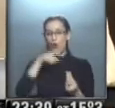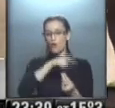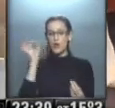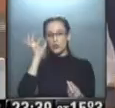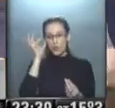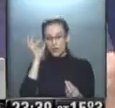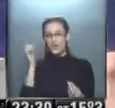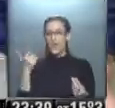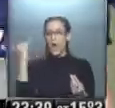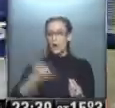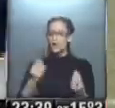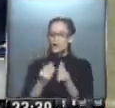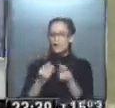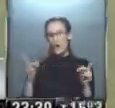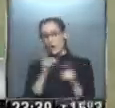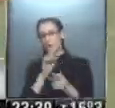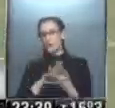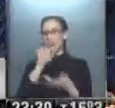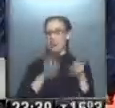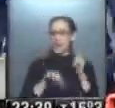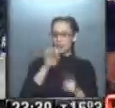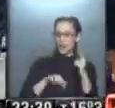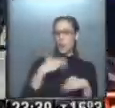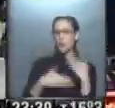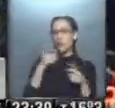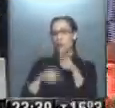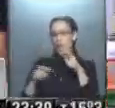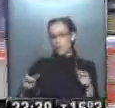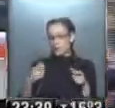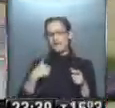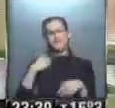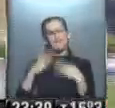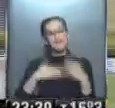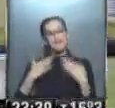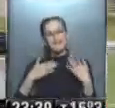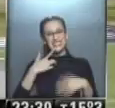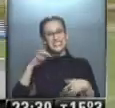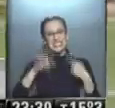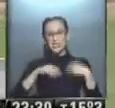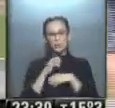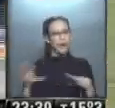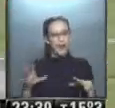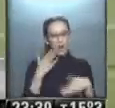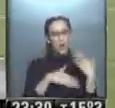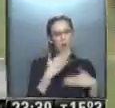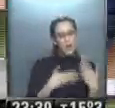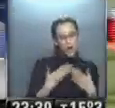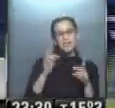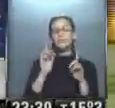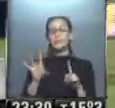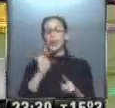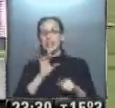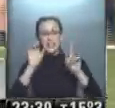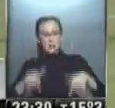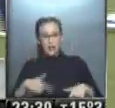hubo ciertos altercados en la relación con los jugadores. Ya no había buena relación entre los jugadores y entre los jugadores con el técnico.